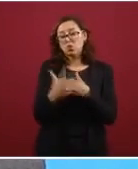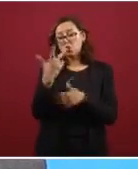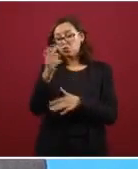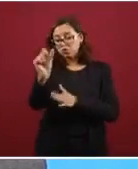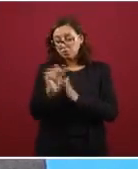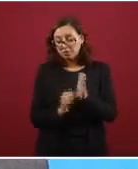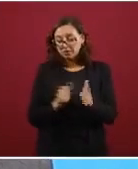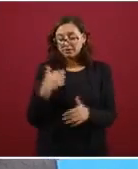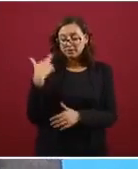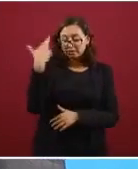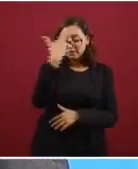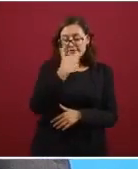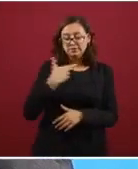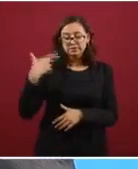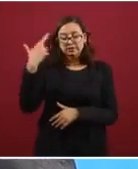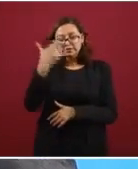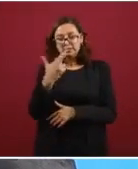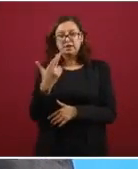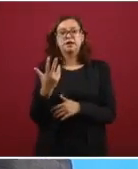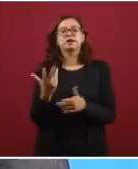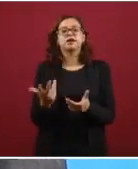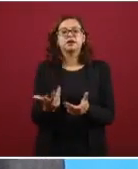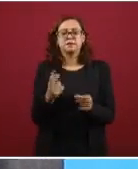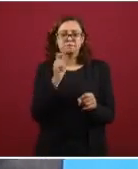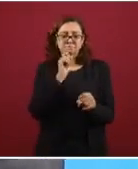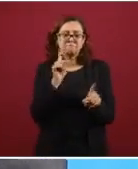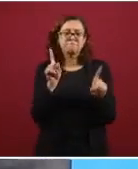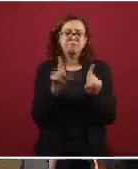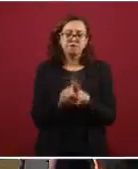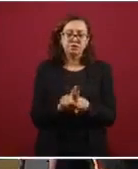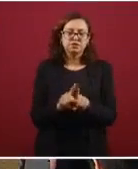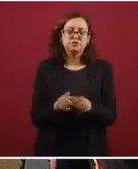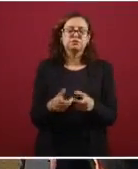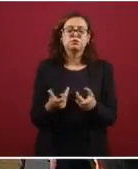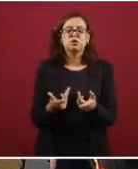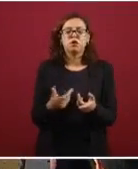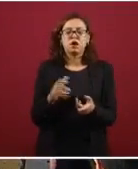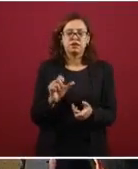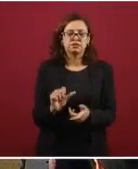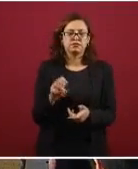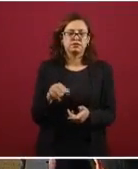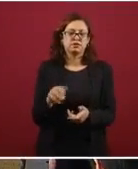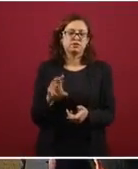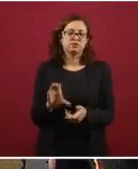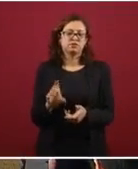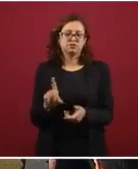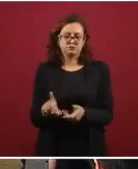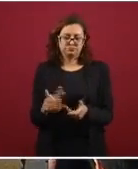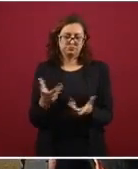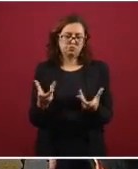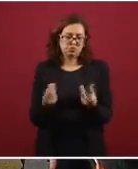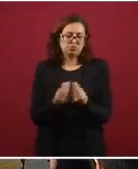y se va a realizar, como ya expliqué, igual a través de la Agencia Mexicana de Cooperación y Desarrollo.